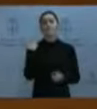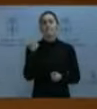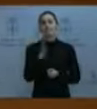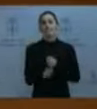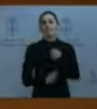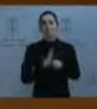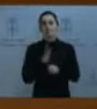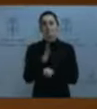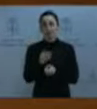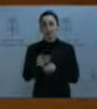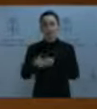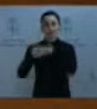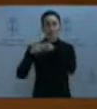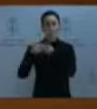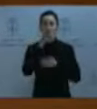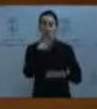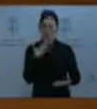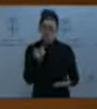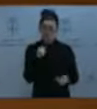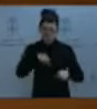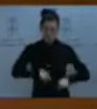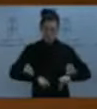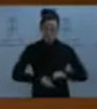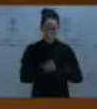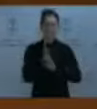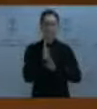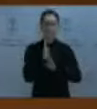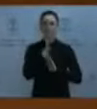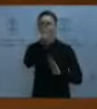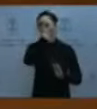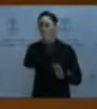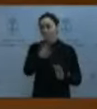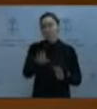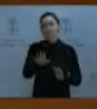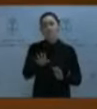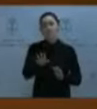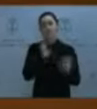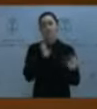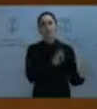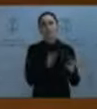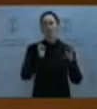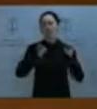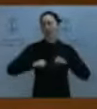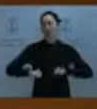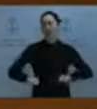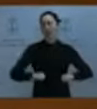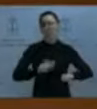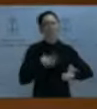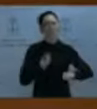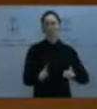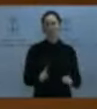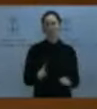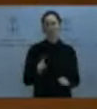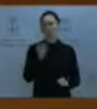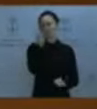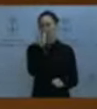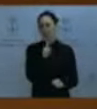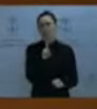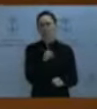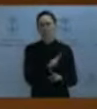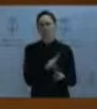esta, denunciando además los diferentes acuerdos que se están produciendo a nivel de Estados y su